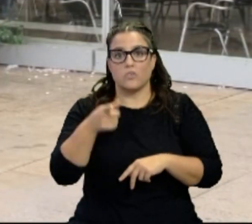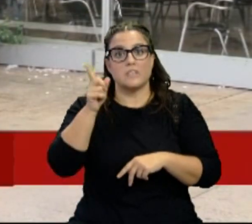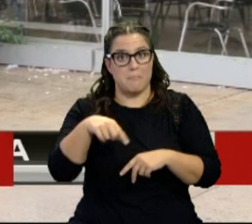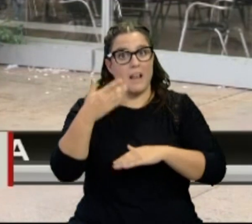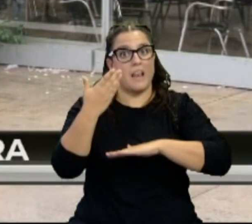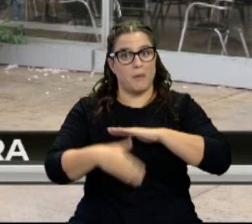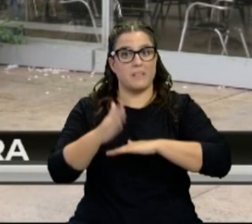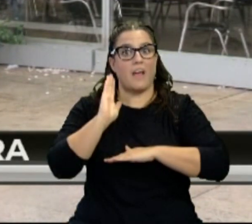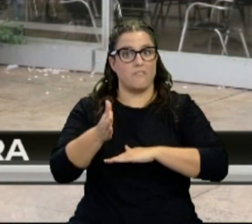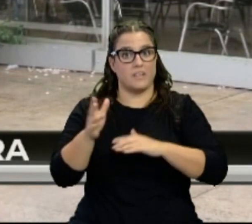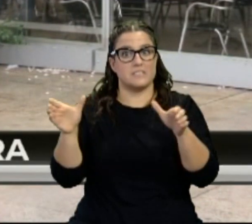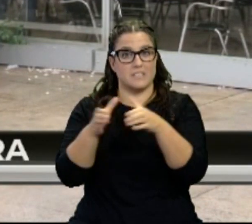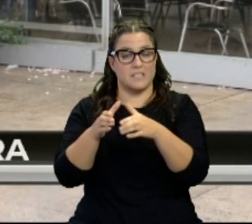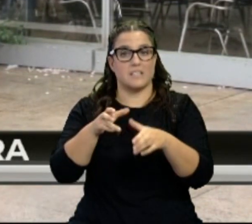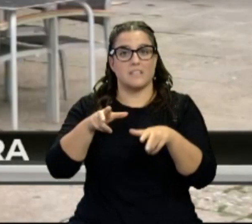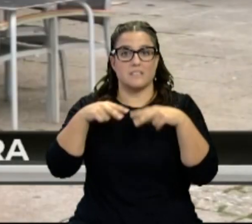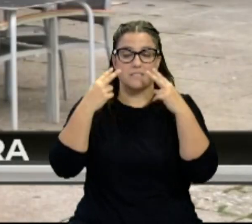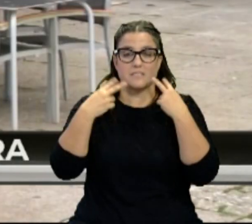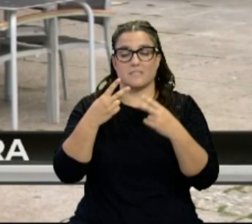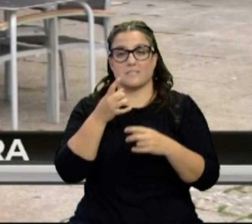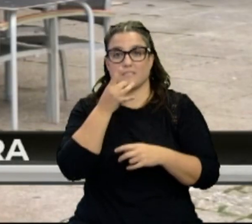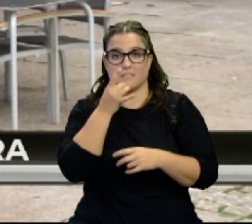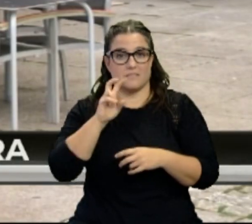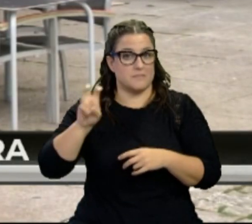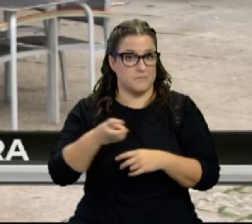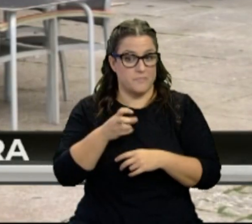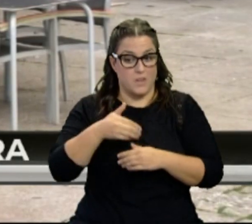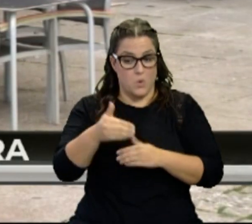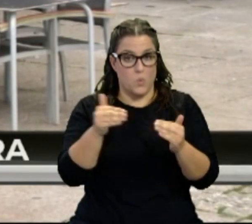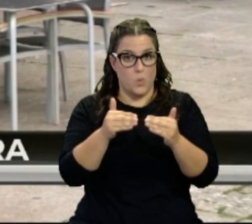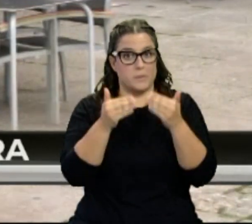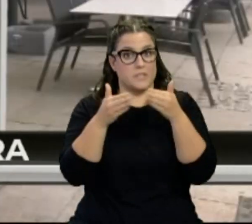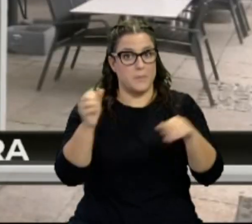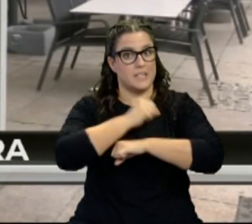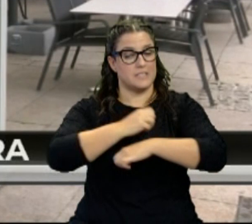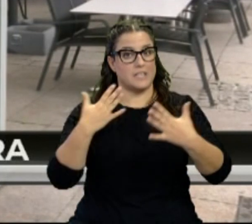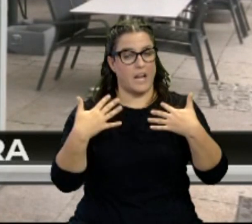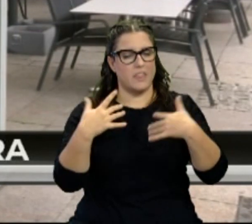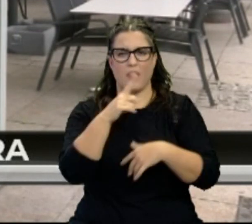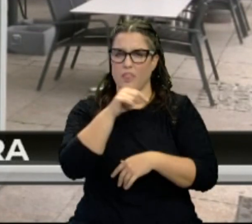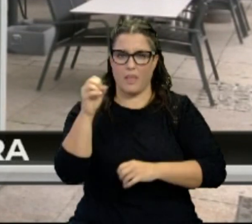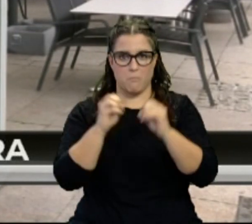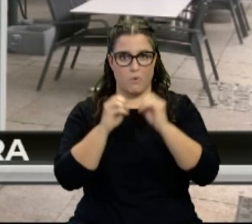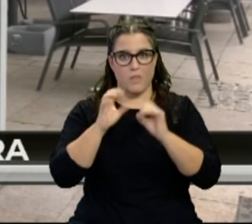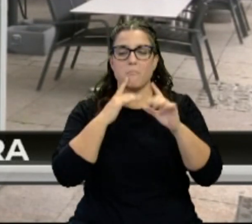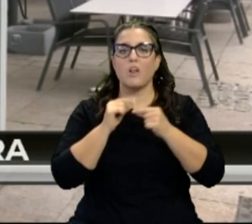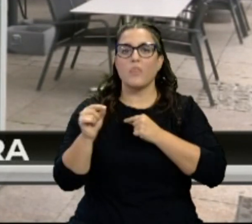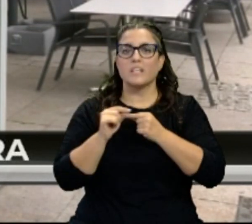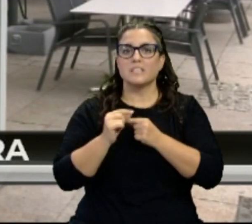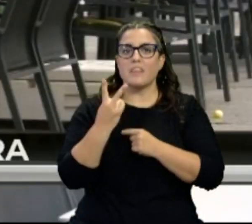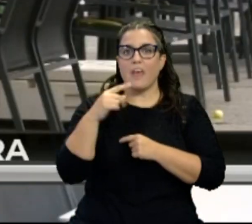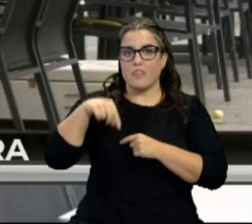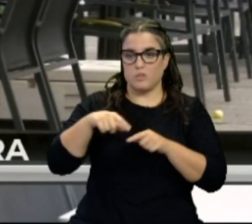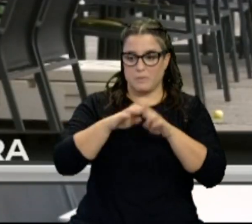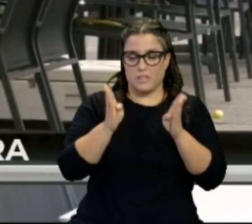Este jueves será la reapertura de las terrazas de bares y restaurantes en Navarra. Podrán hacerlo al 100% con una distancia de 2 metros entre